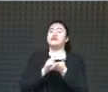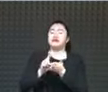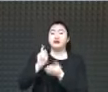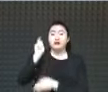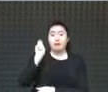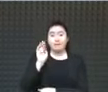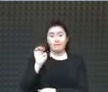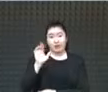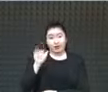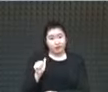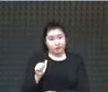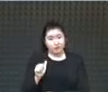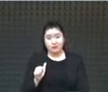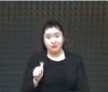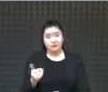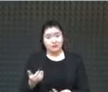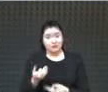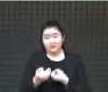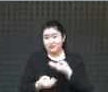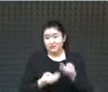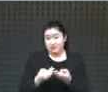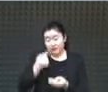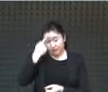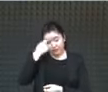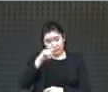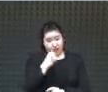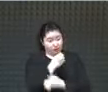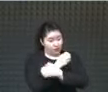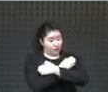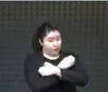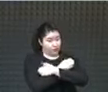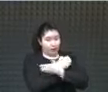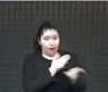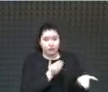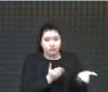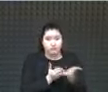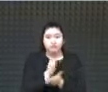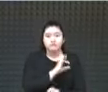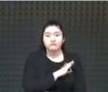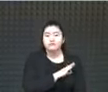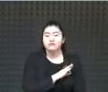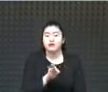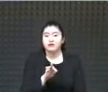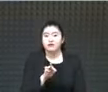beca, para que el derecho a la educación sea parte fundamental